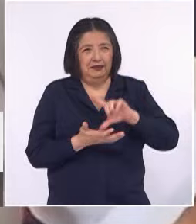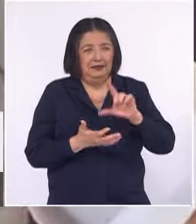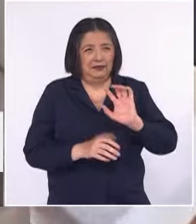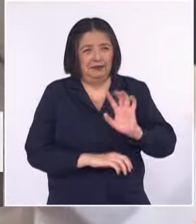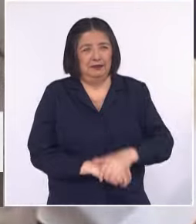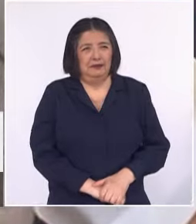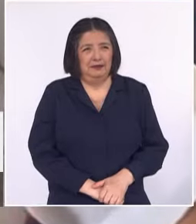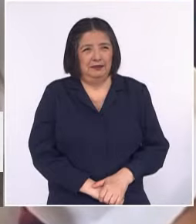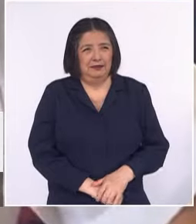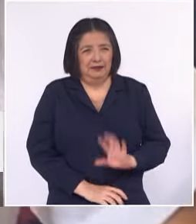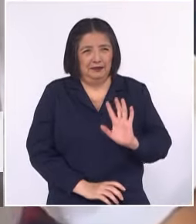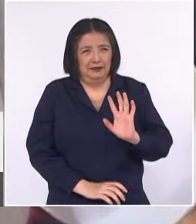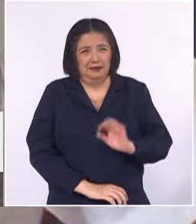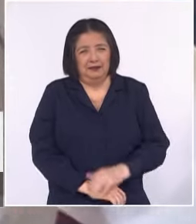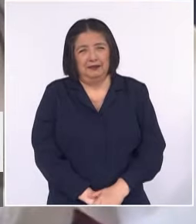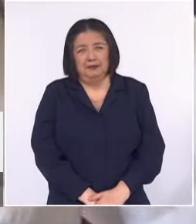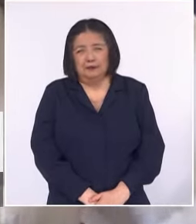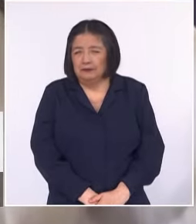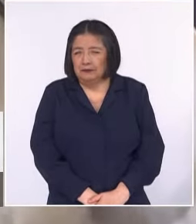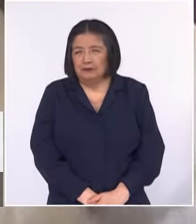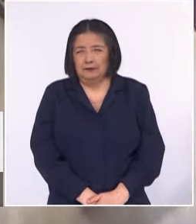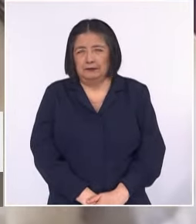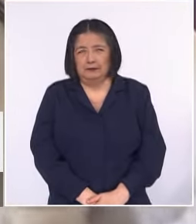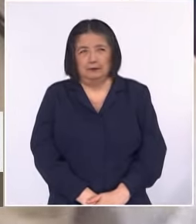Hola, mi hermana también, pero ya